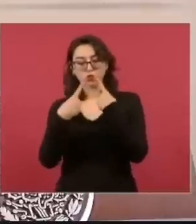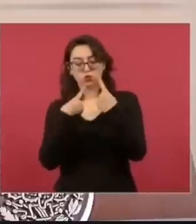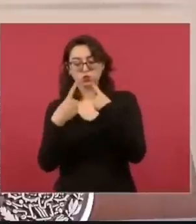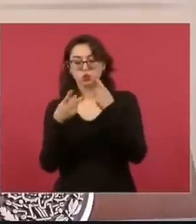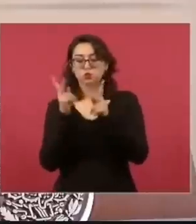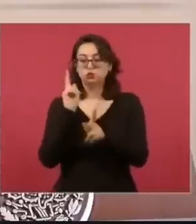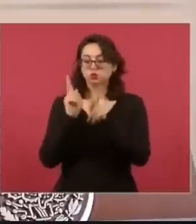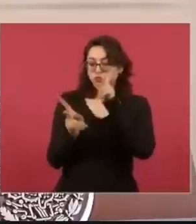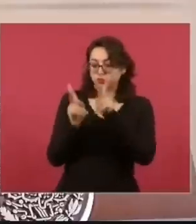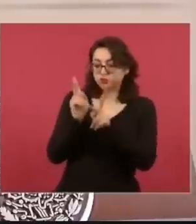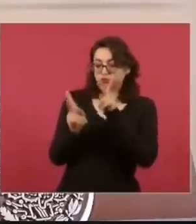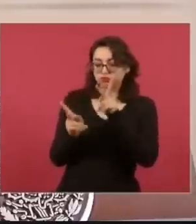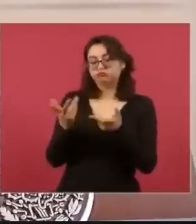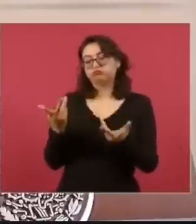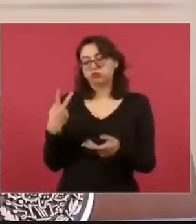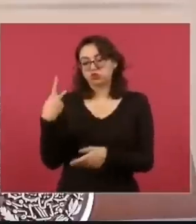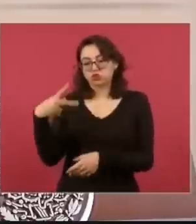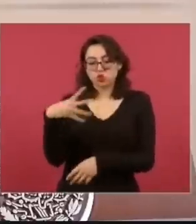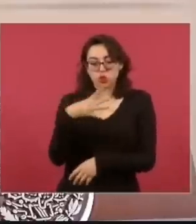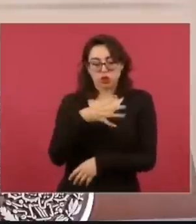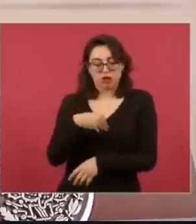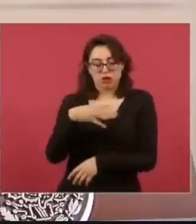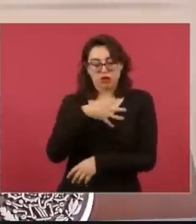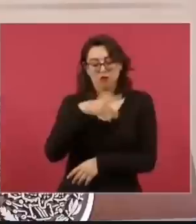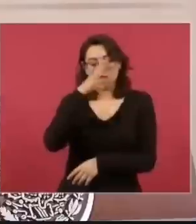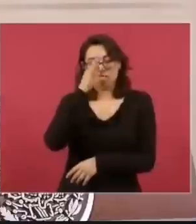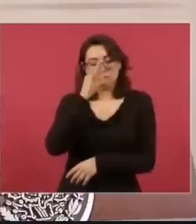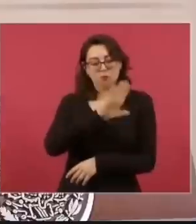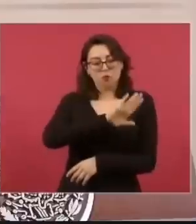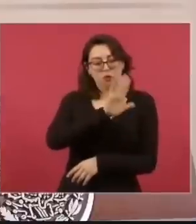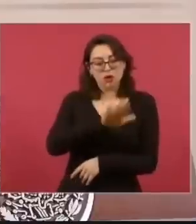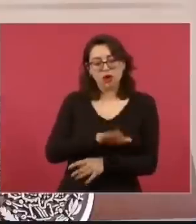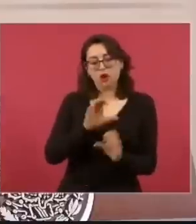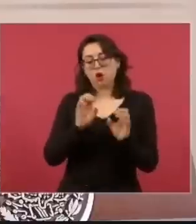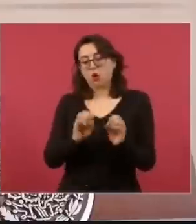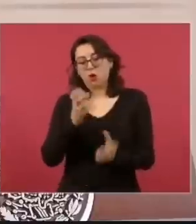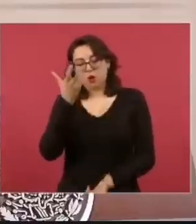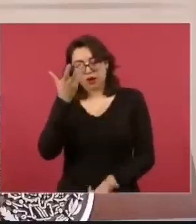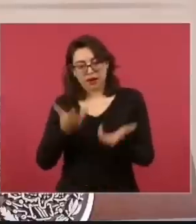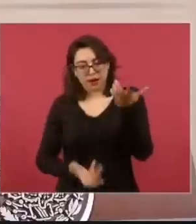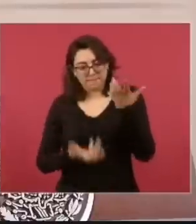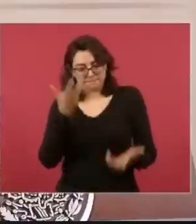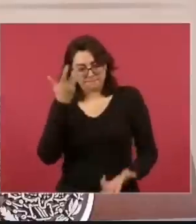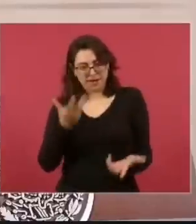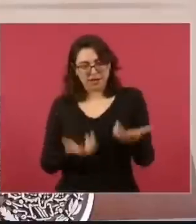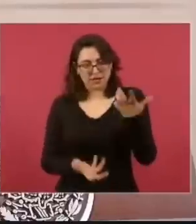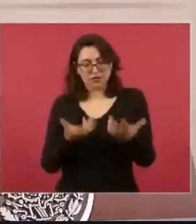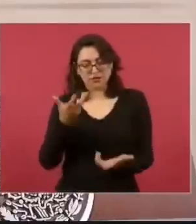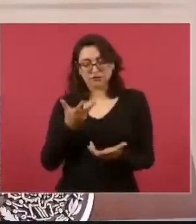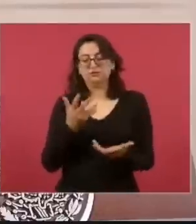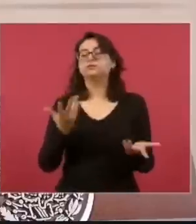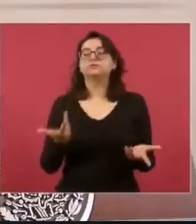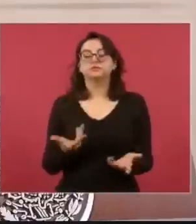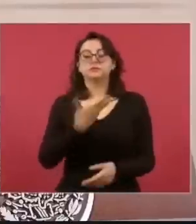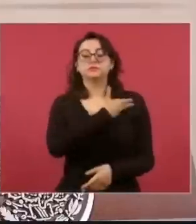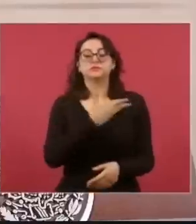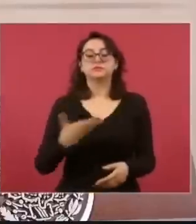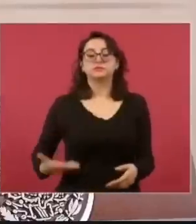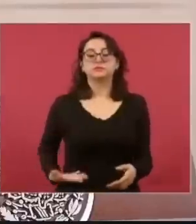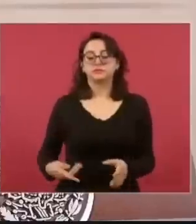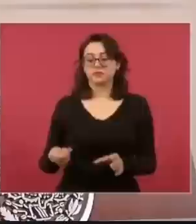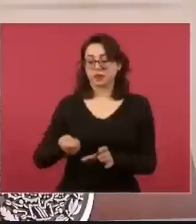fallecidos con lesiones permanentes y también con otras afectaciones se hicieron modificaciones al decreto